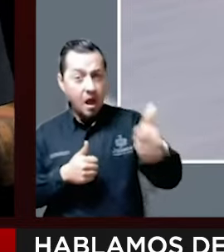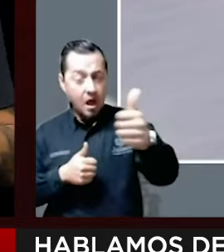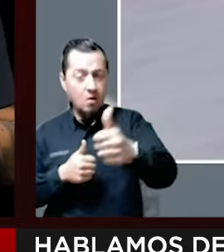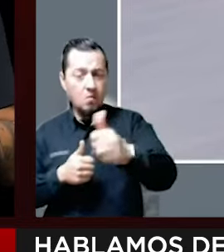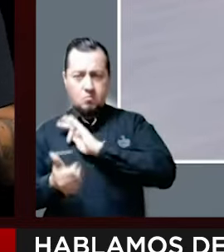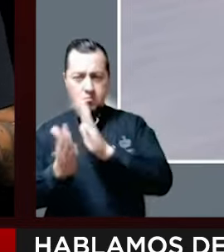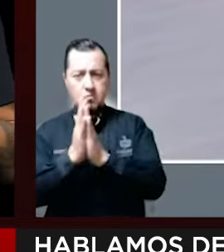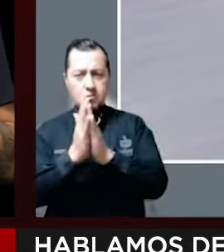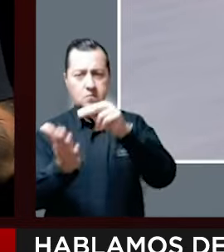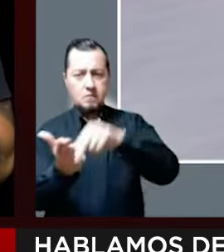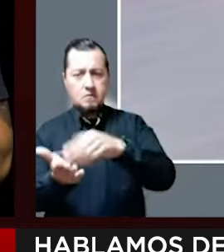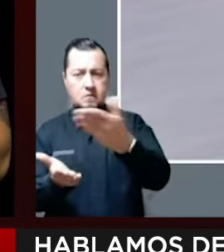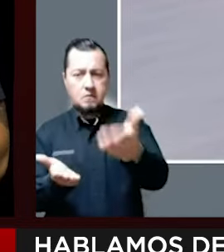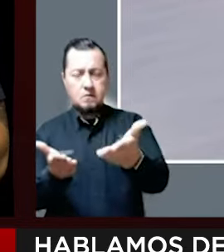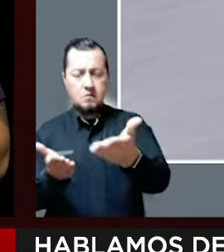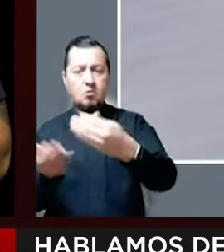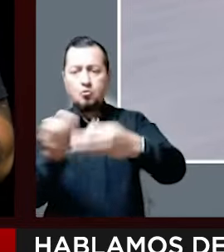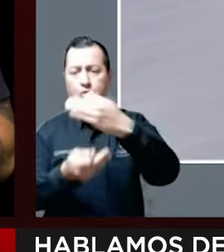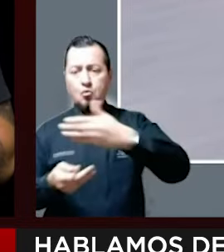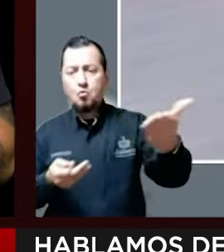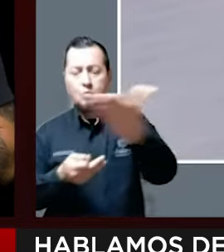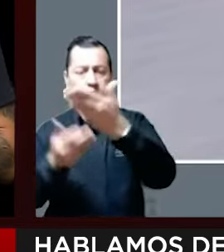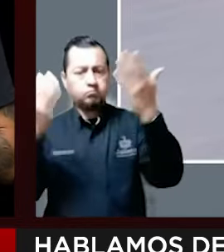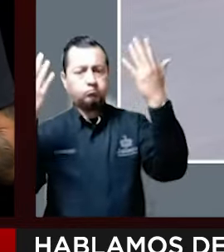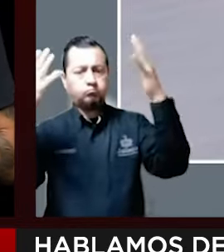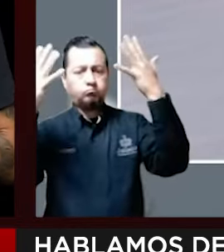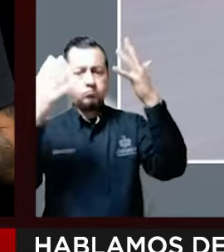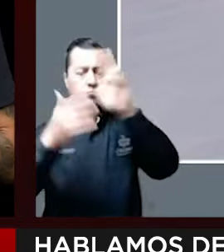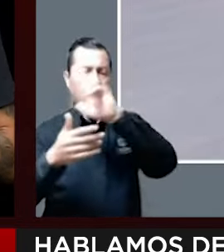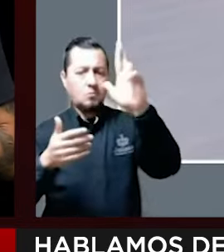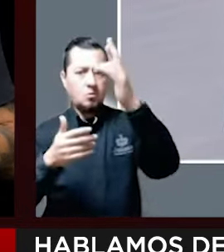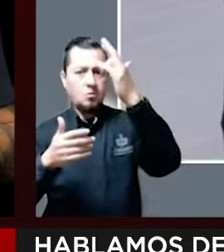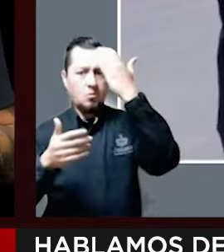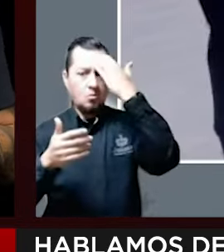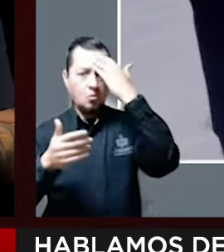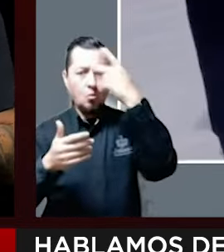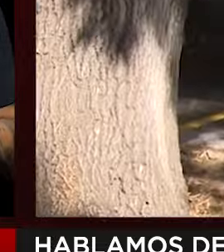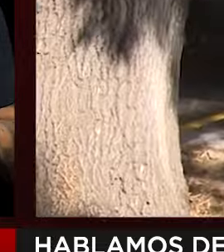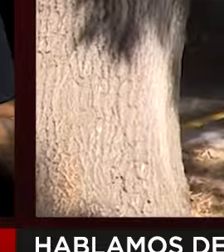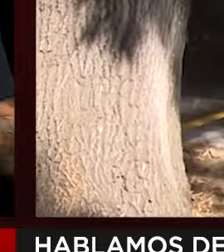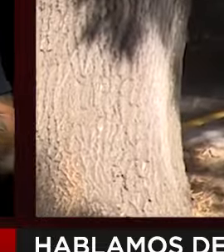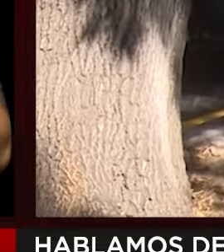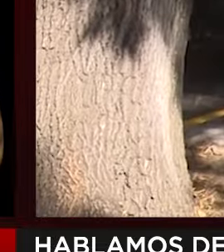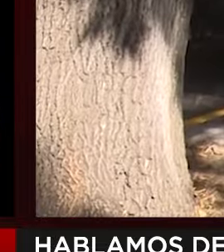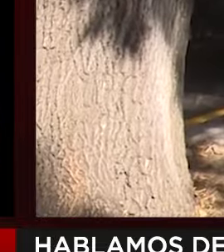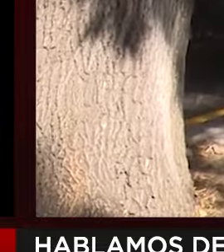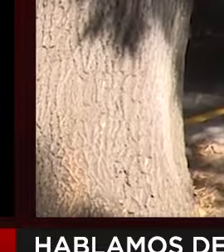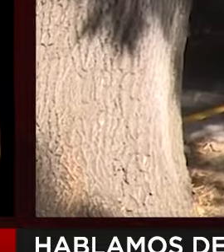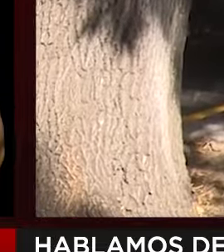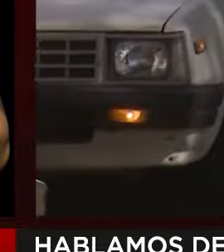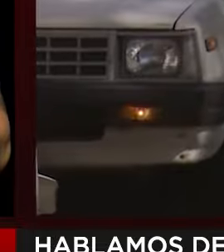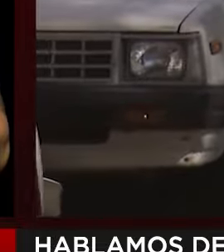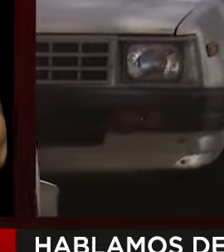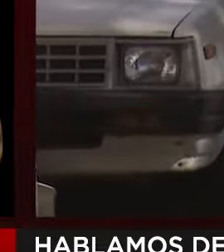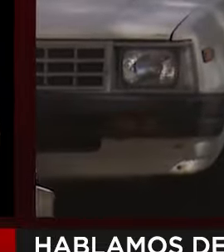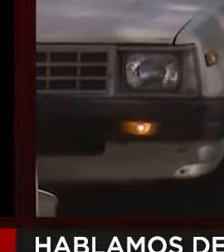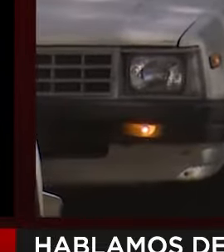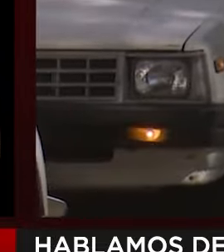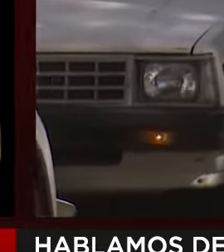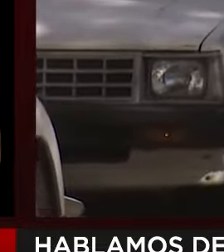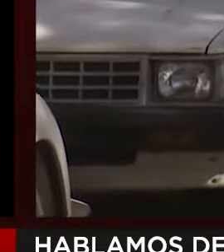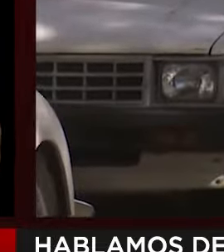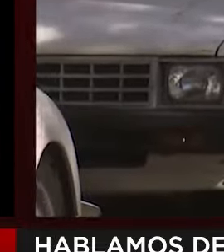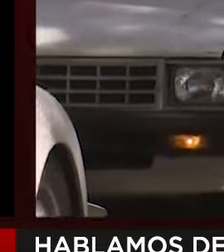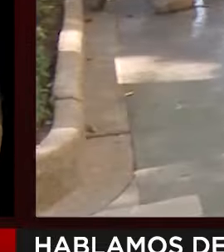quienes sí quieren que le vaya mal a Jalisco, también. Uno de los contraargumentos para dar su justa dimensión